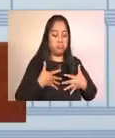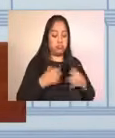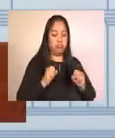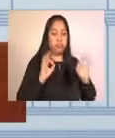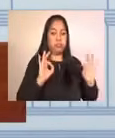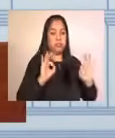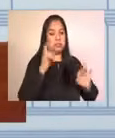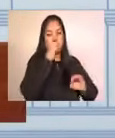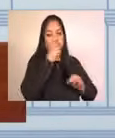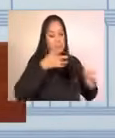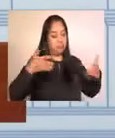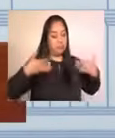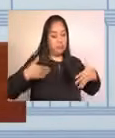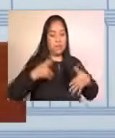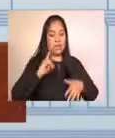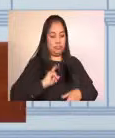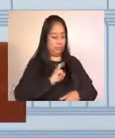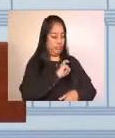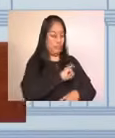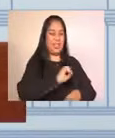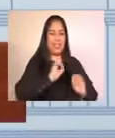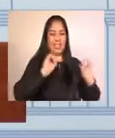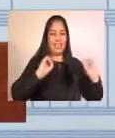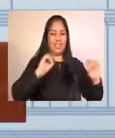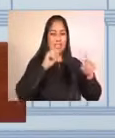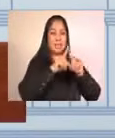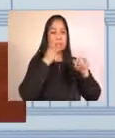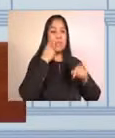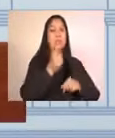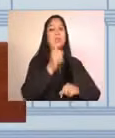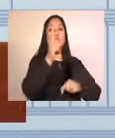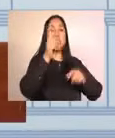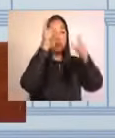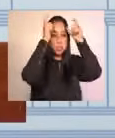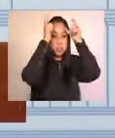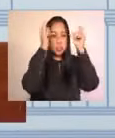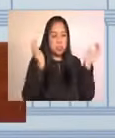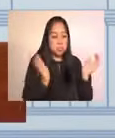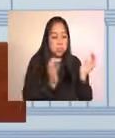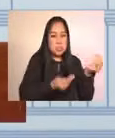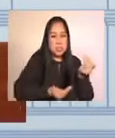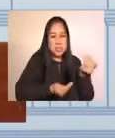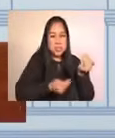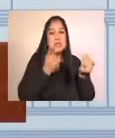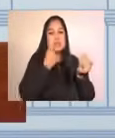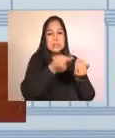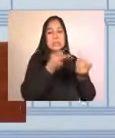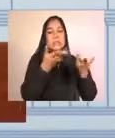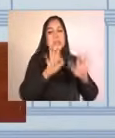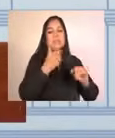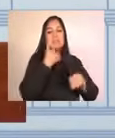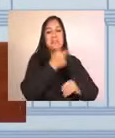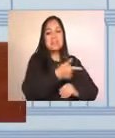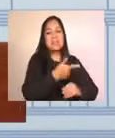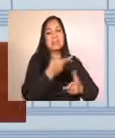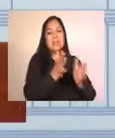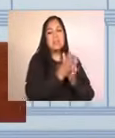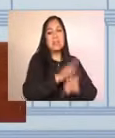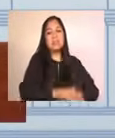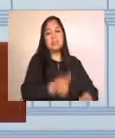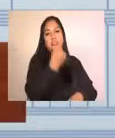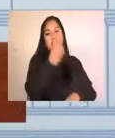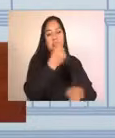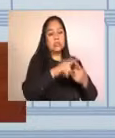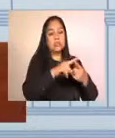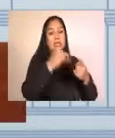Justamente hay una ternera, una recién nacida fallecida. 28 casos pues registrados en Izabal, 27